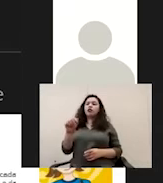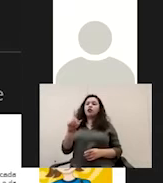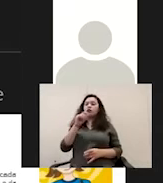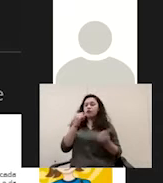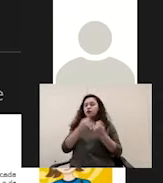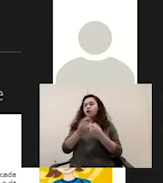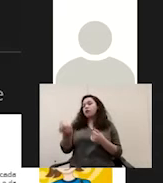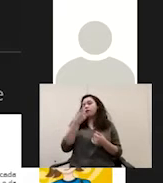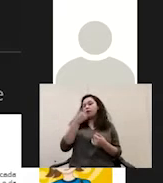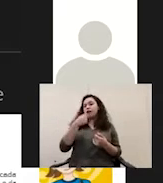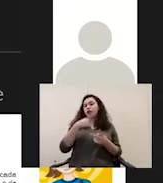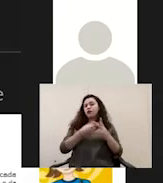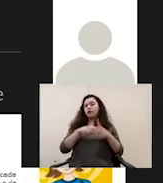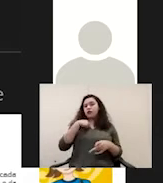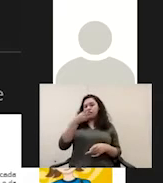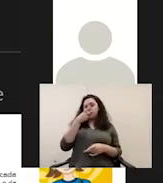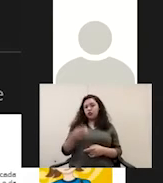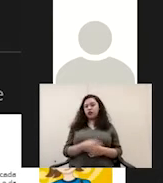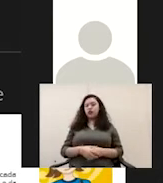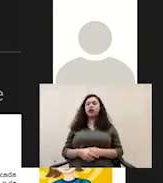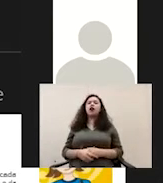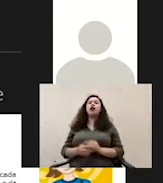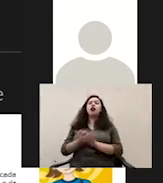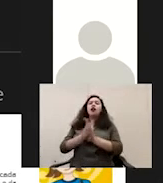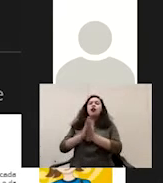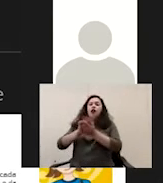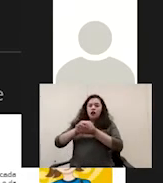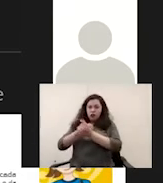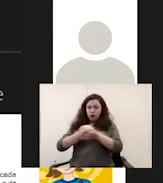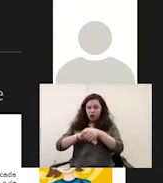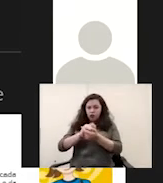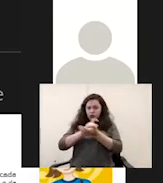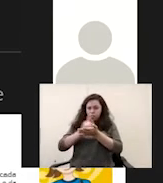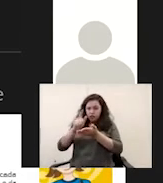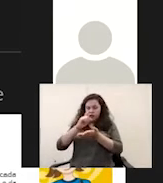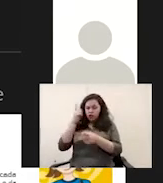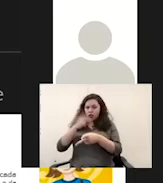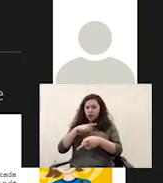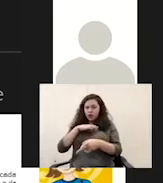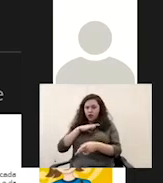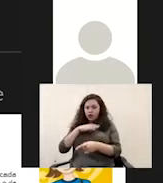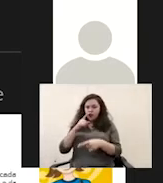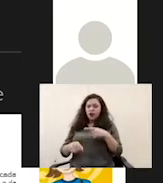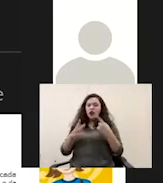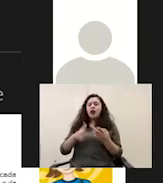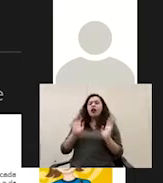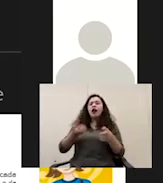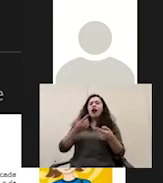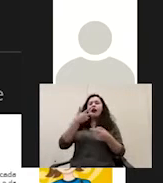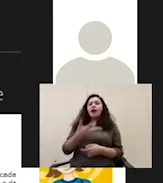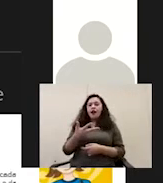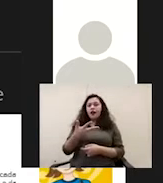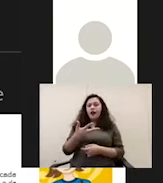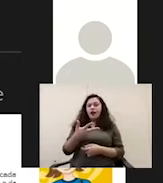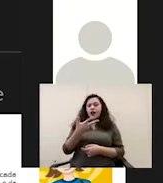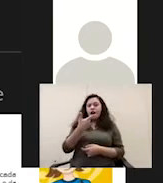en un principio. Hay que lavar y desinfectar y se agrega la pastilla de 7 gramos por cada 3,000 litros de